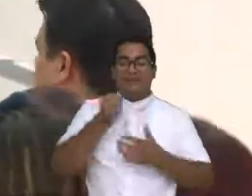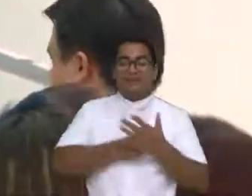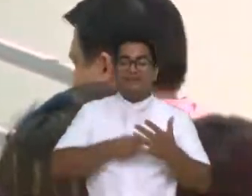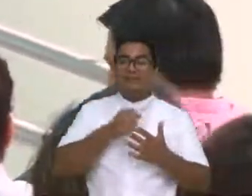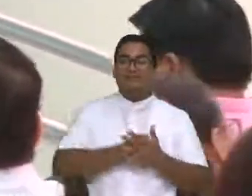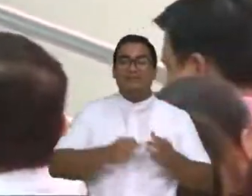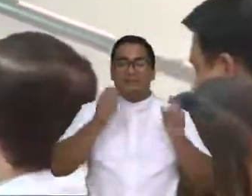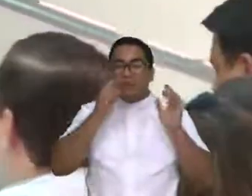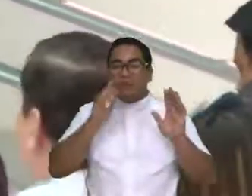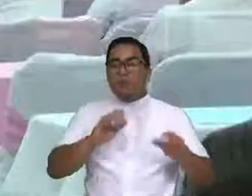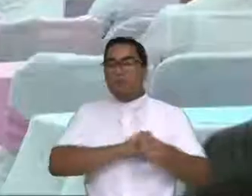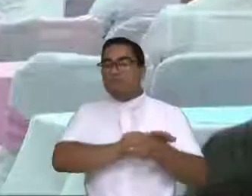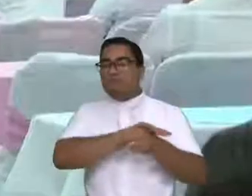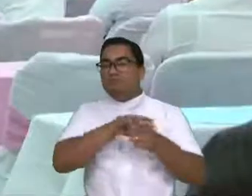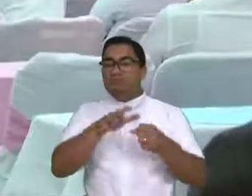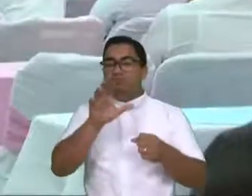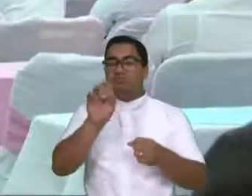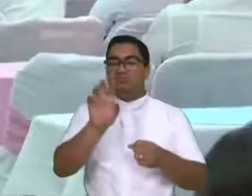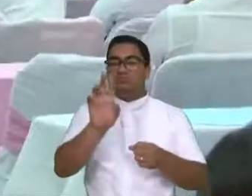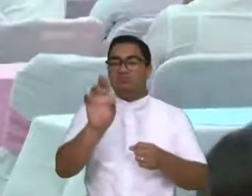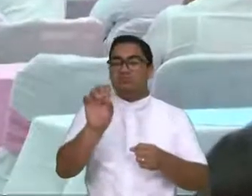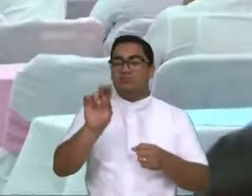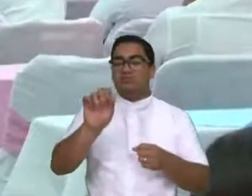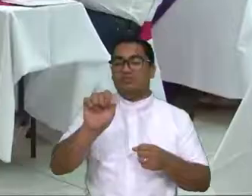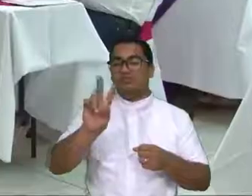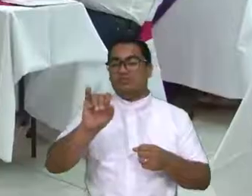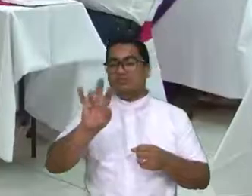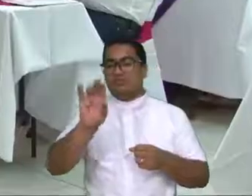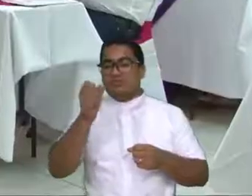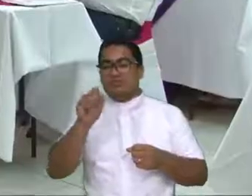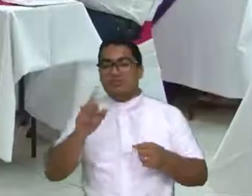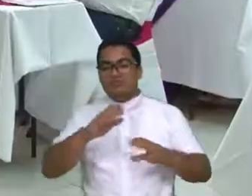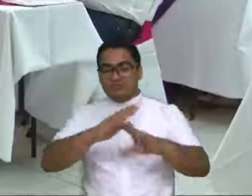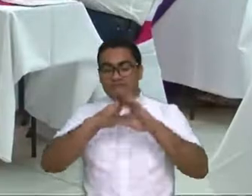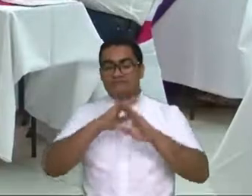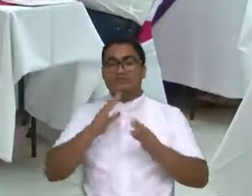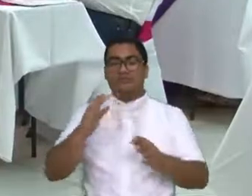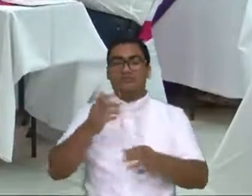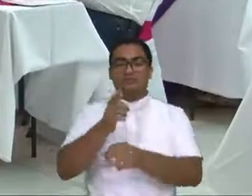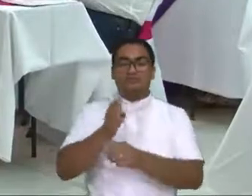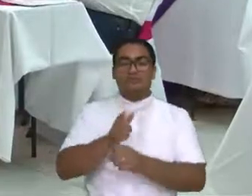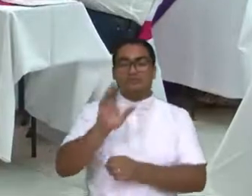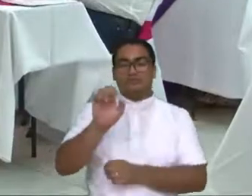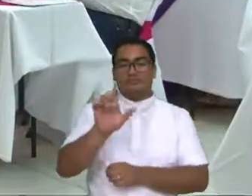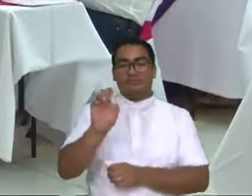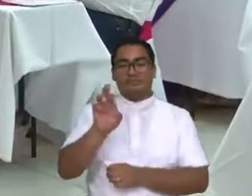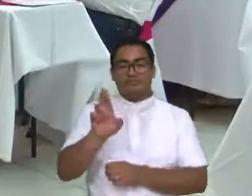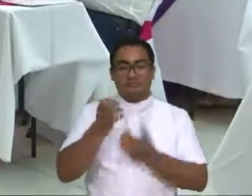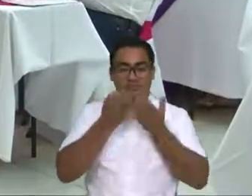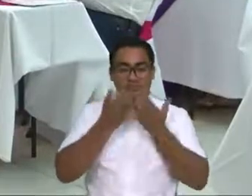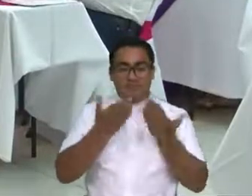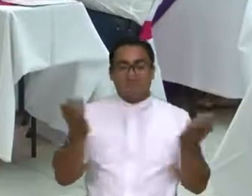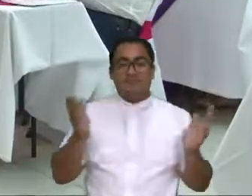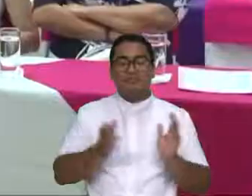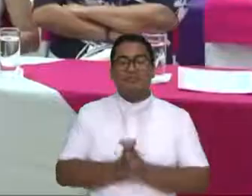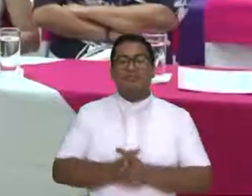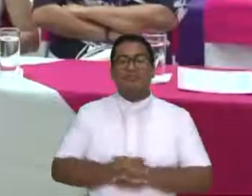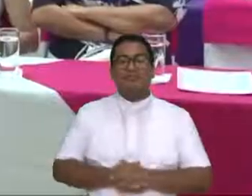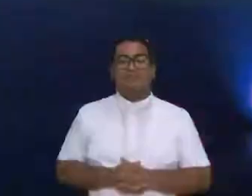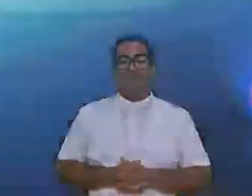nuestro país en la lucha por prevenir los contagios del coronavirus. Para el canal parlamentario les informó Elmer